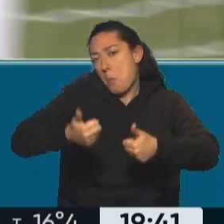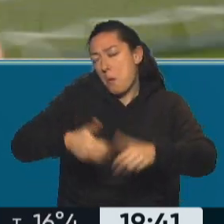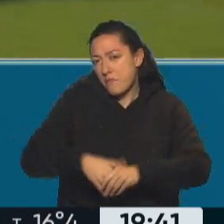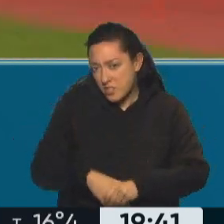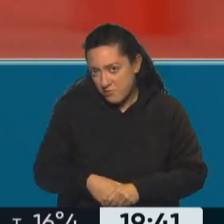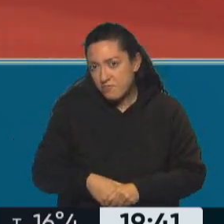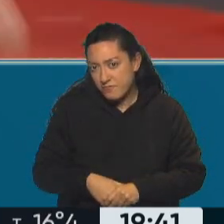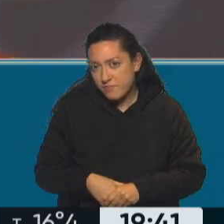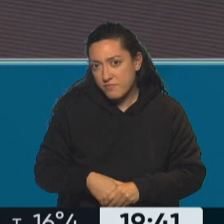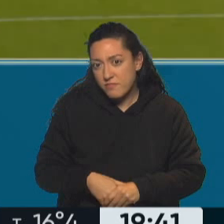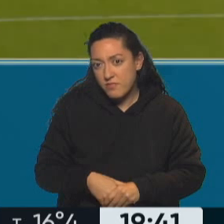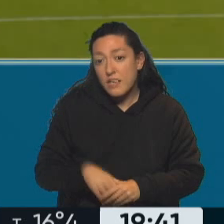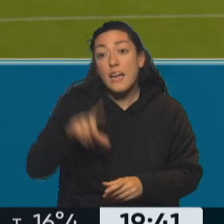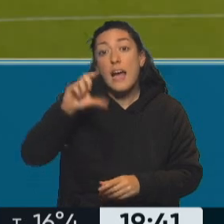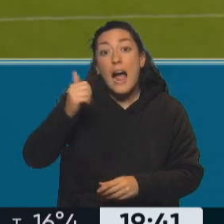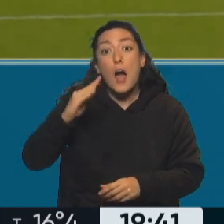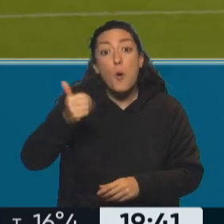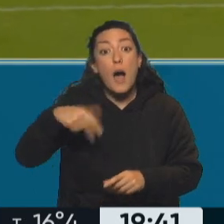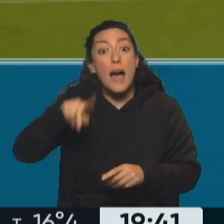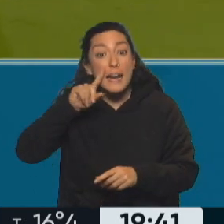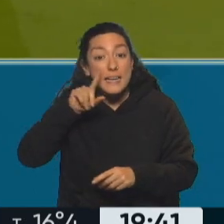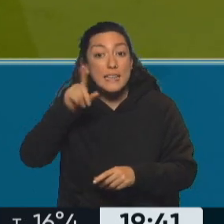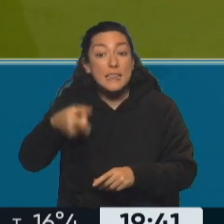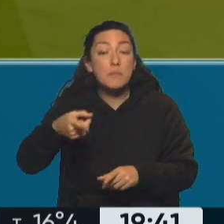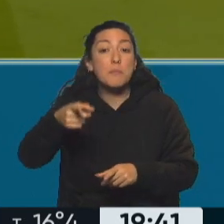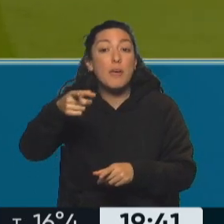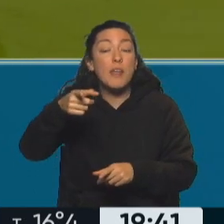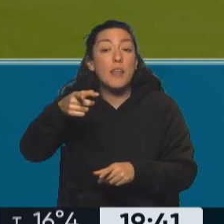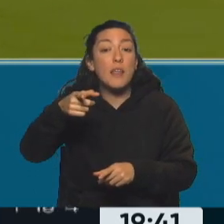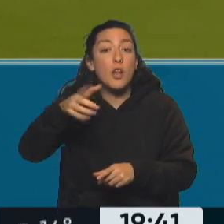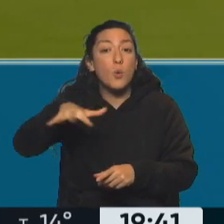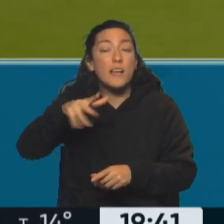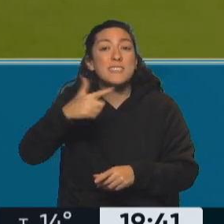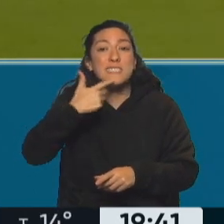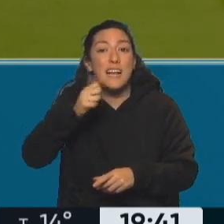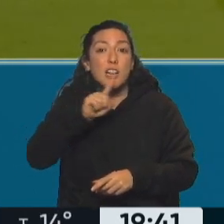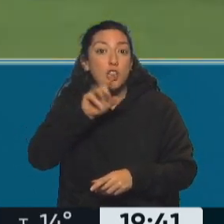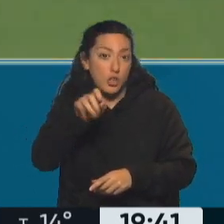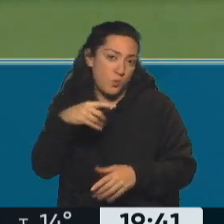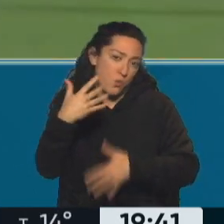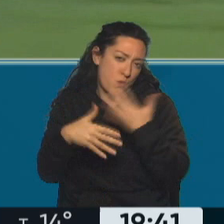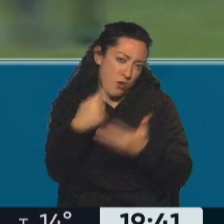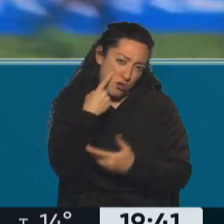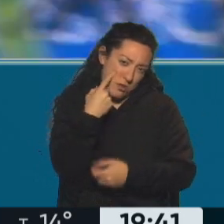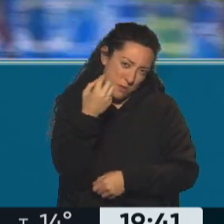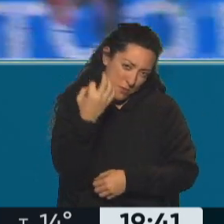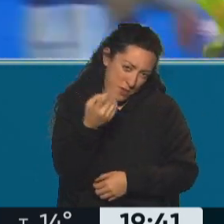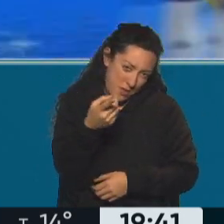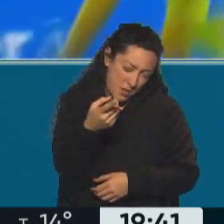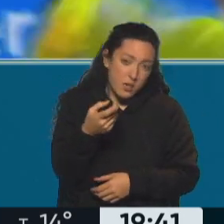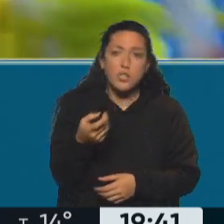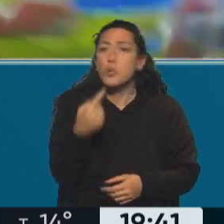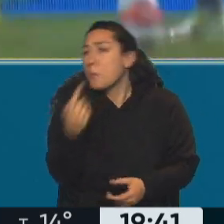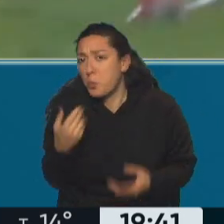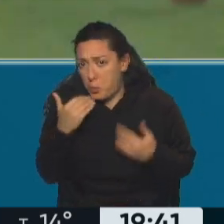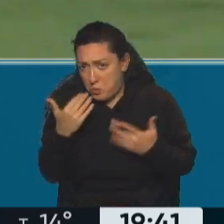Ya está cocinado. Edison Cavani, que también es de salto. Este muchacho. Este, vos lo tenés que conocer bien. Porque no, si yo te pregunto, porque no sé. Tu hijo